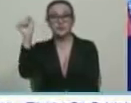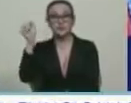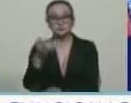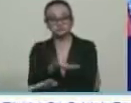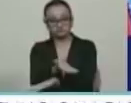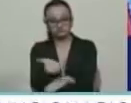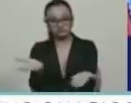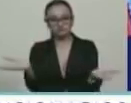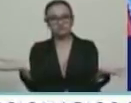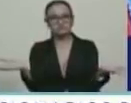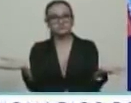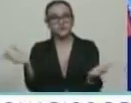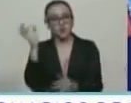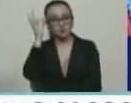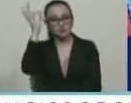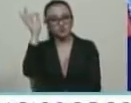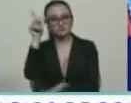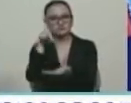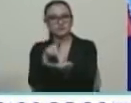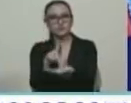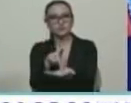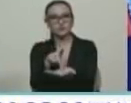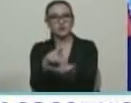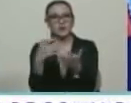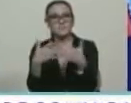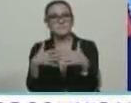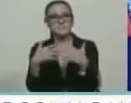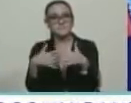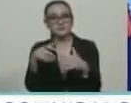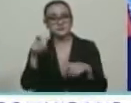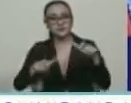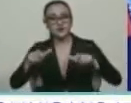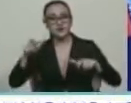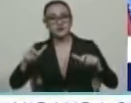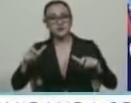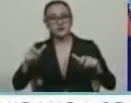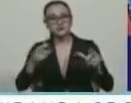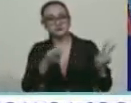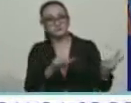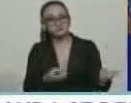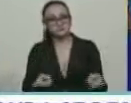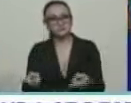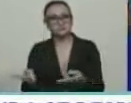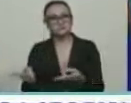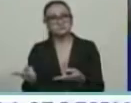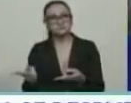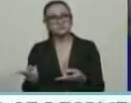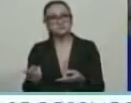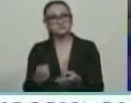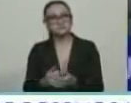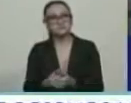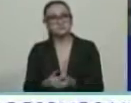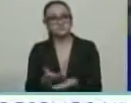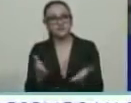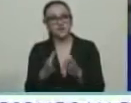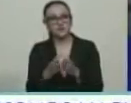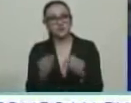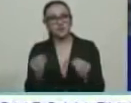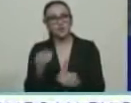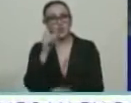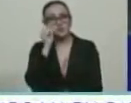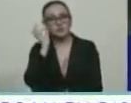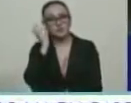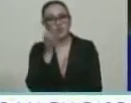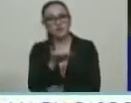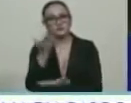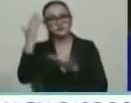miembros del Consejo, distinguidos empresarios, distinguidos señores y señoras,